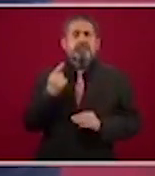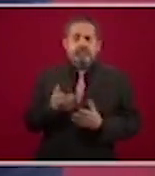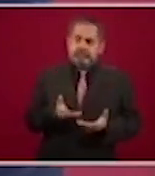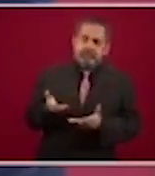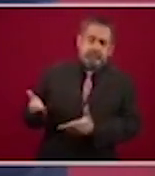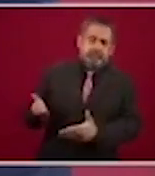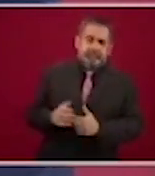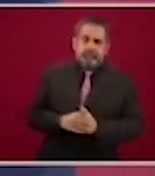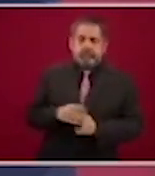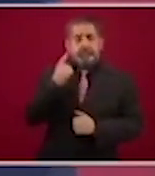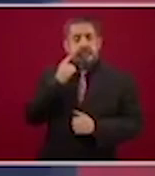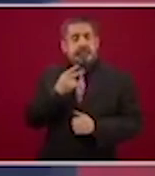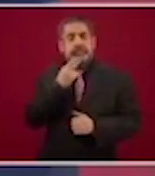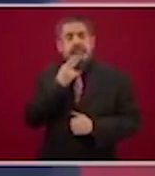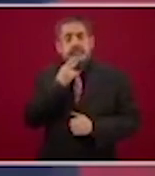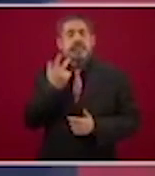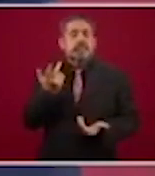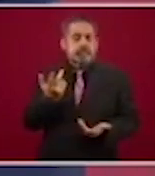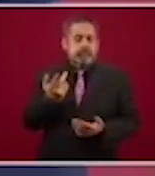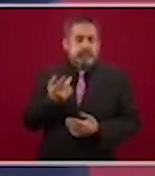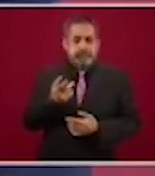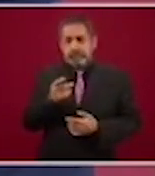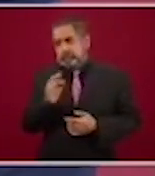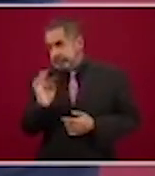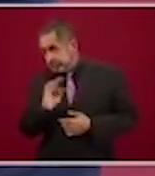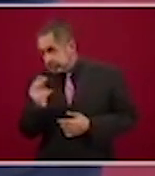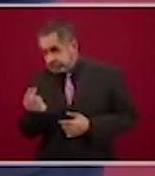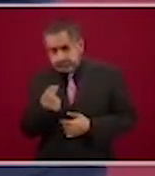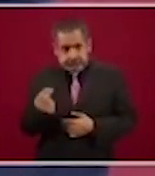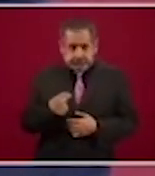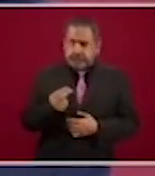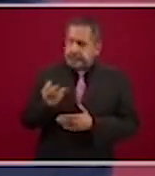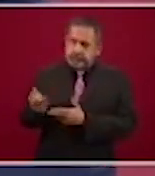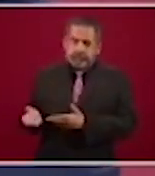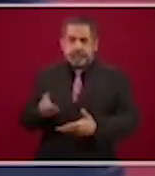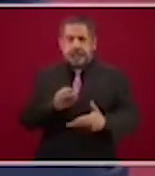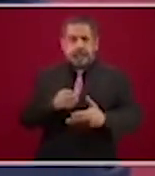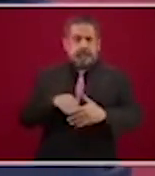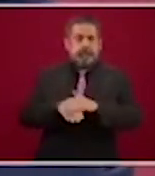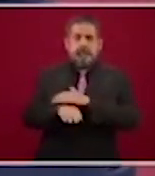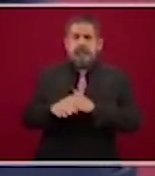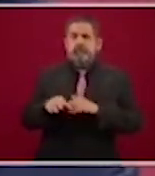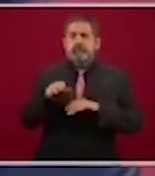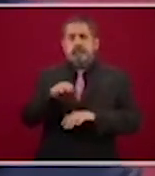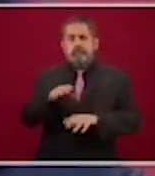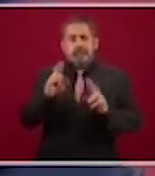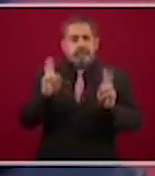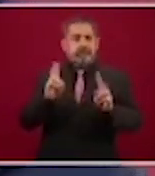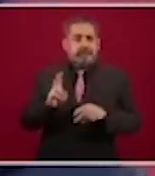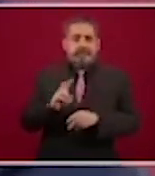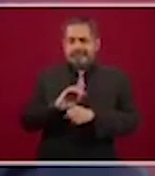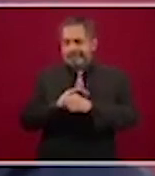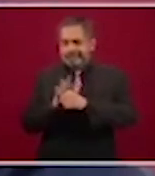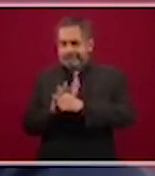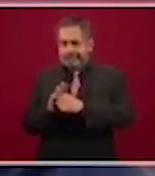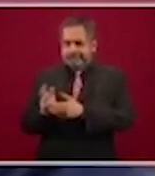se use, si es necesario, en la contingencia y